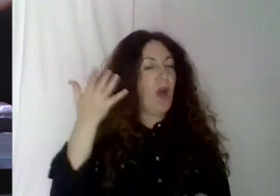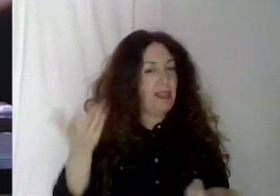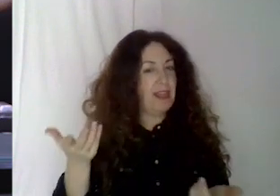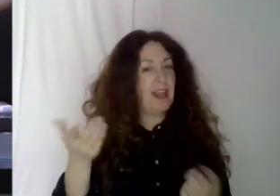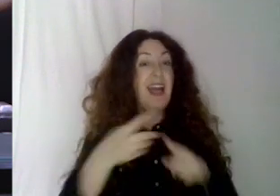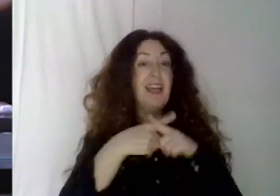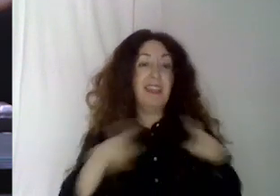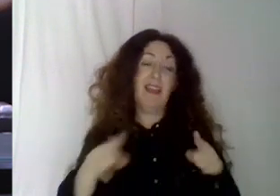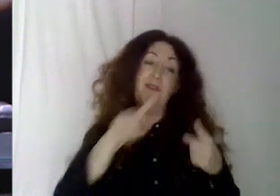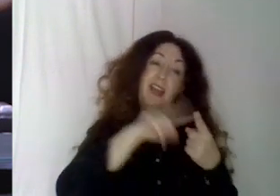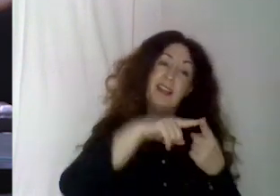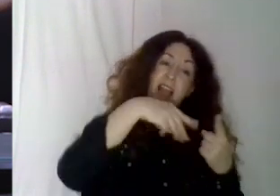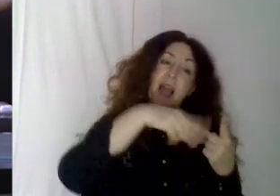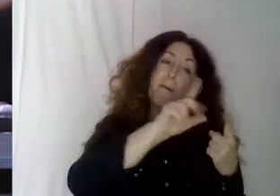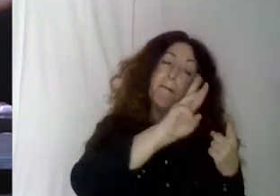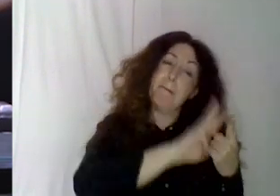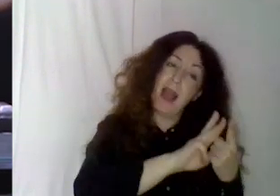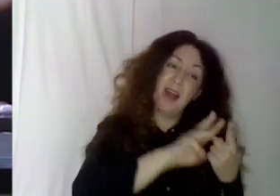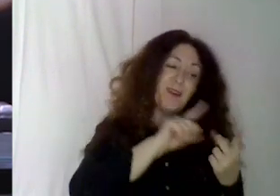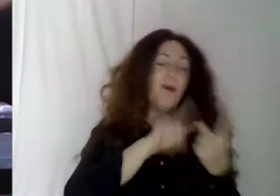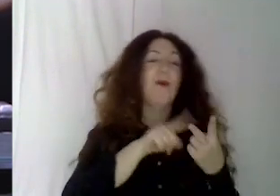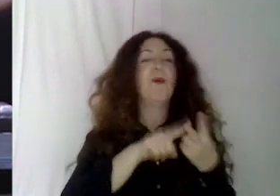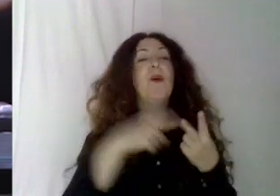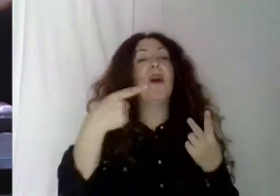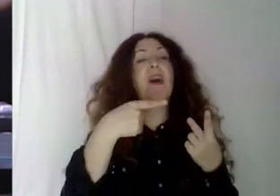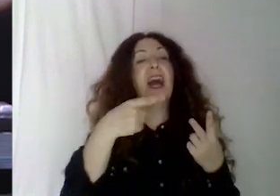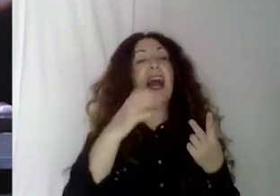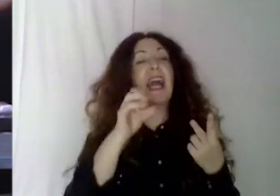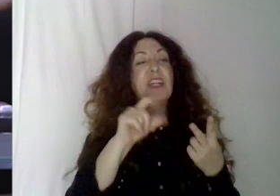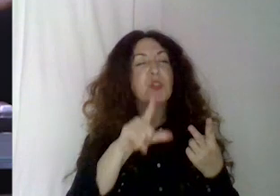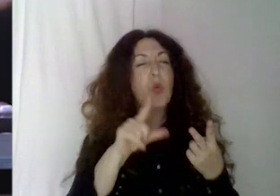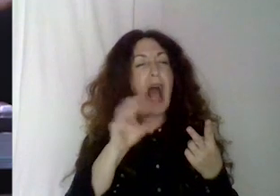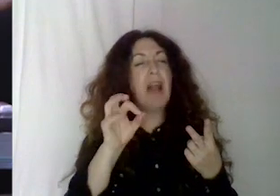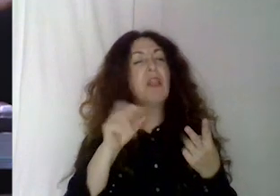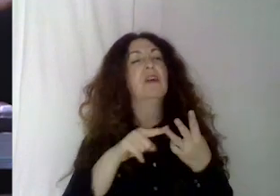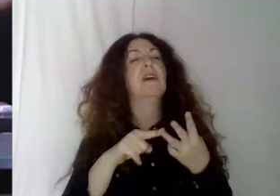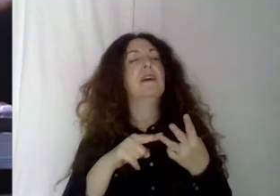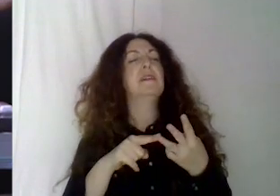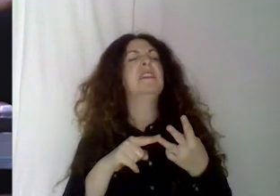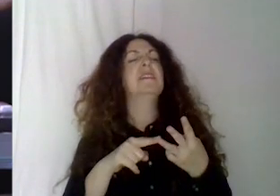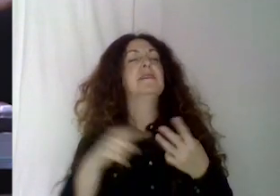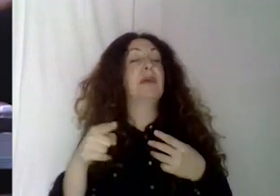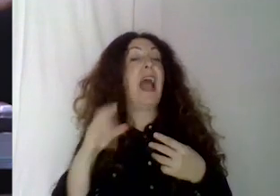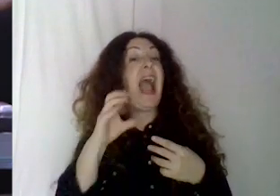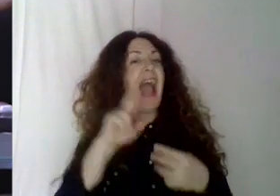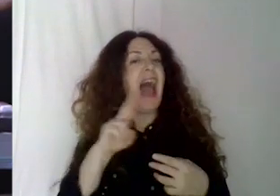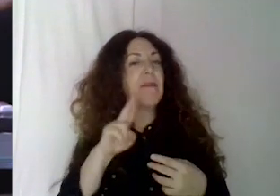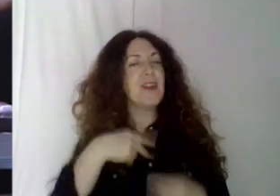No porque fuera un peleón, sino porque era extraordinariamente sensible